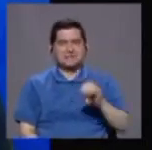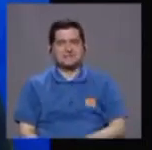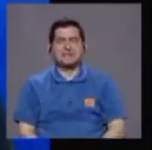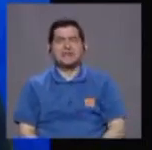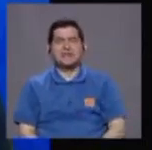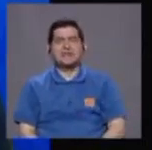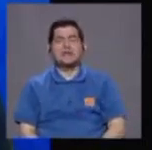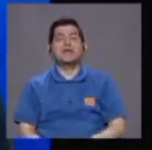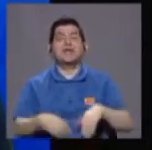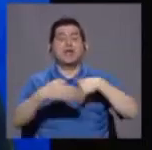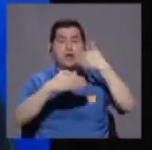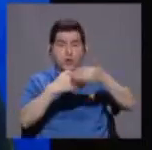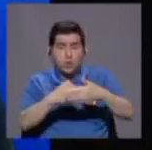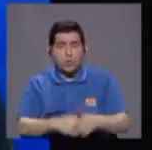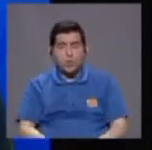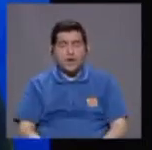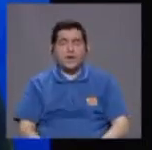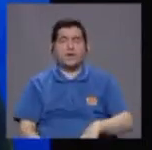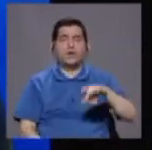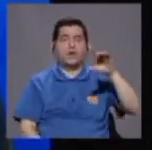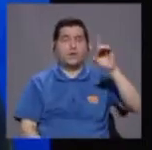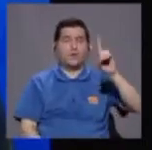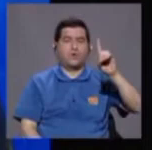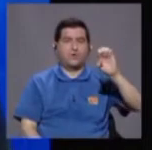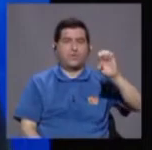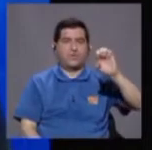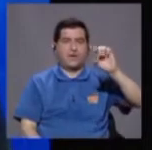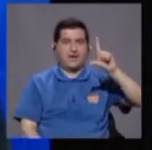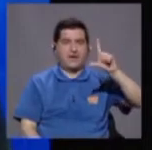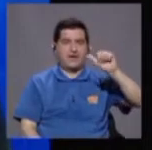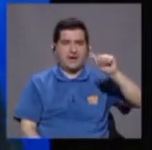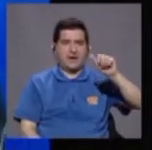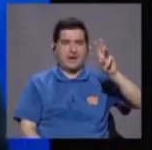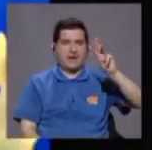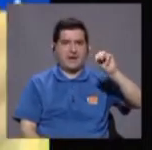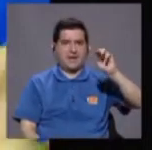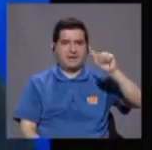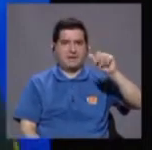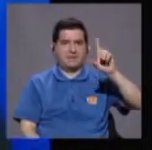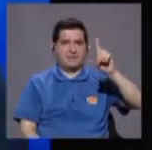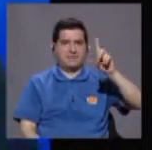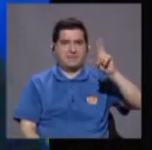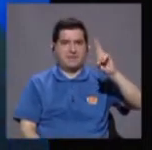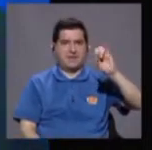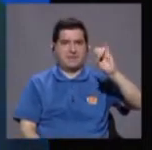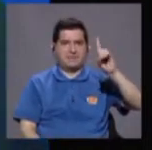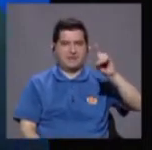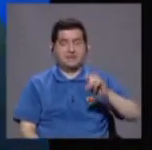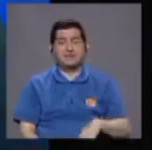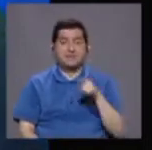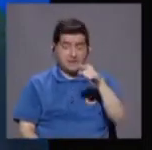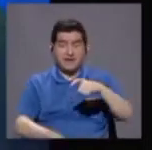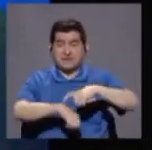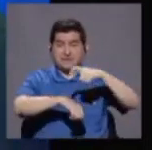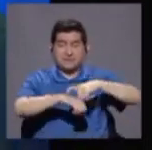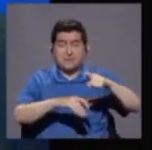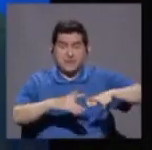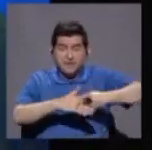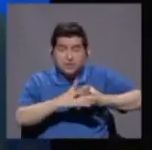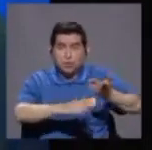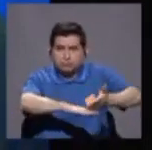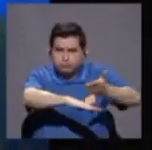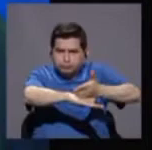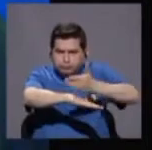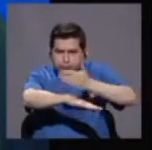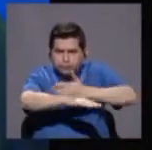posteriormente presidente de la Madrid, en ese momento era secretario de Programación, por supuesto. Y ahí empezó su ascenso en las